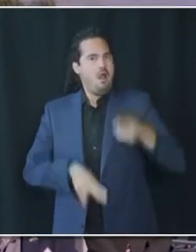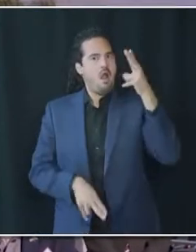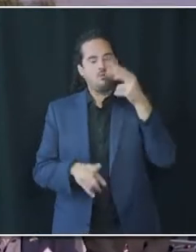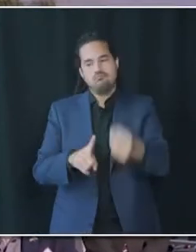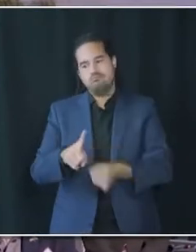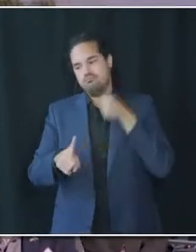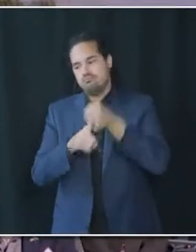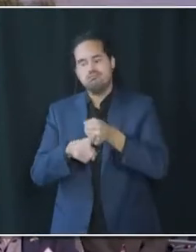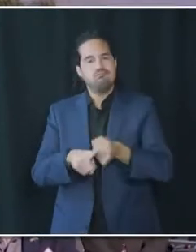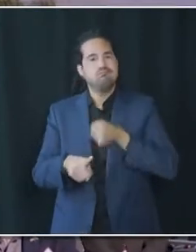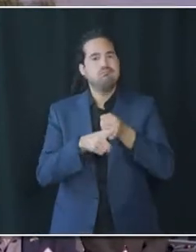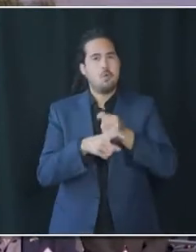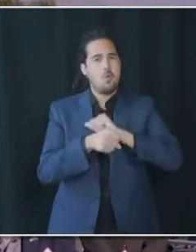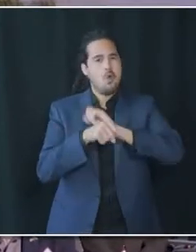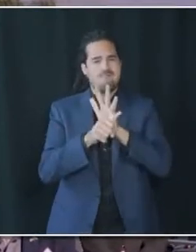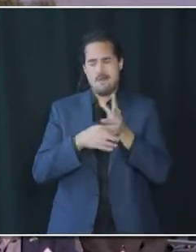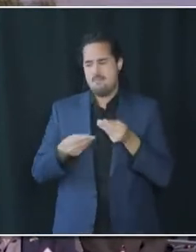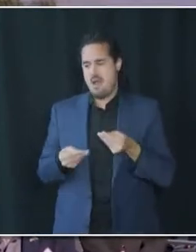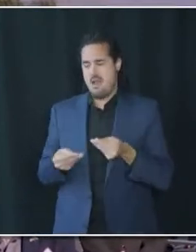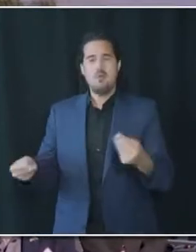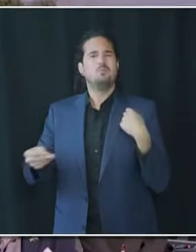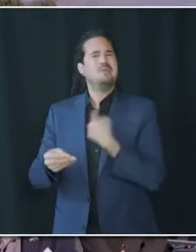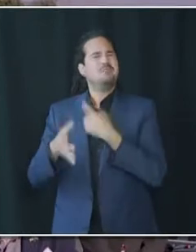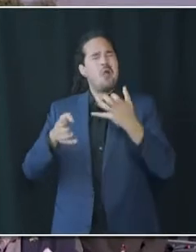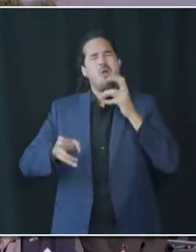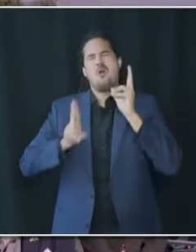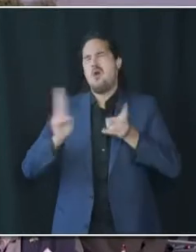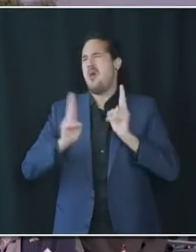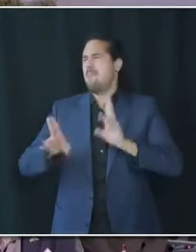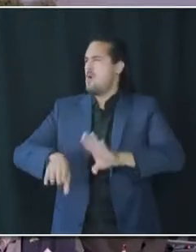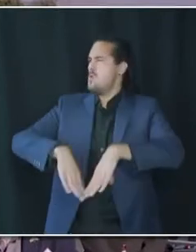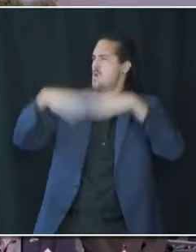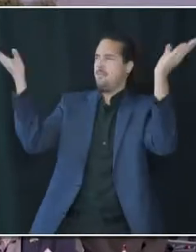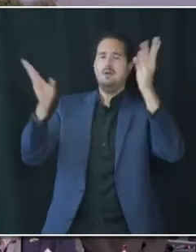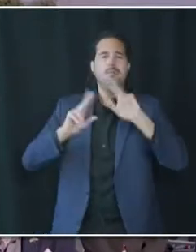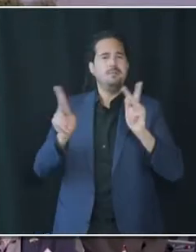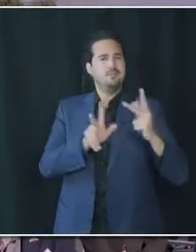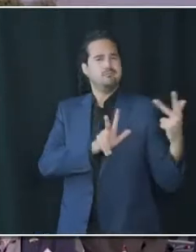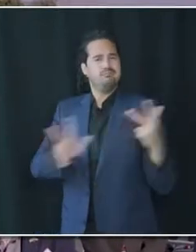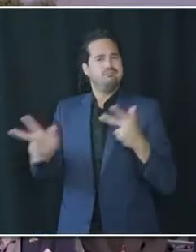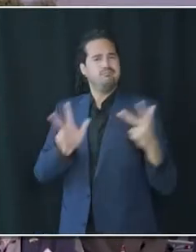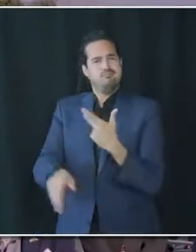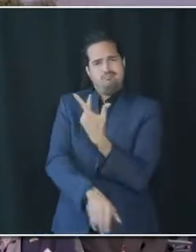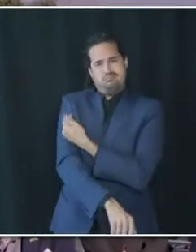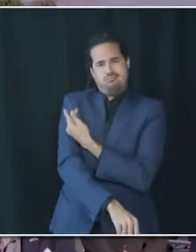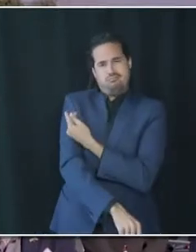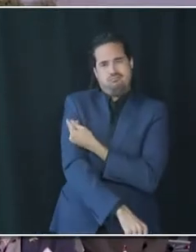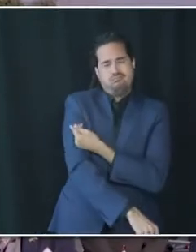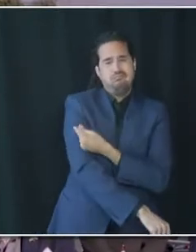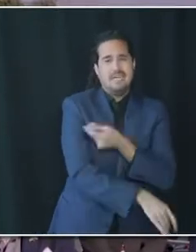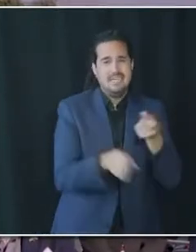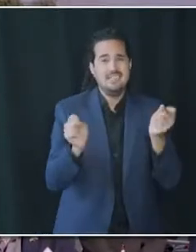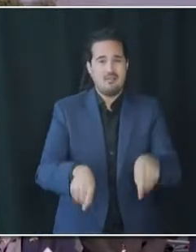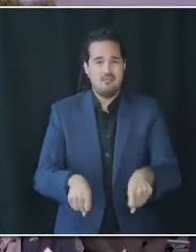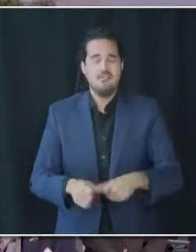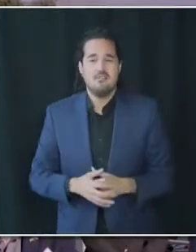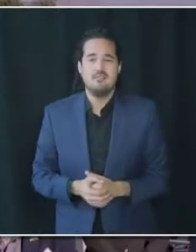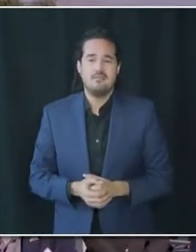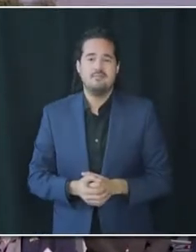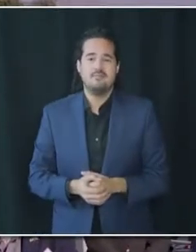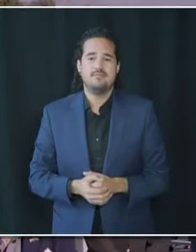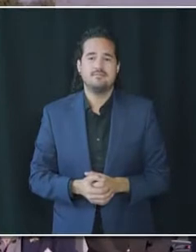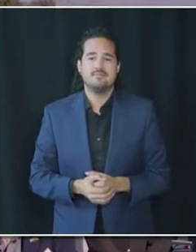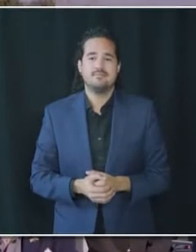eso la vacunación lo más rápido posible sabemos que este virus lakovic 19